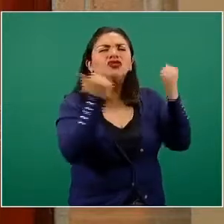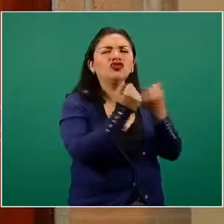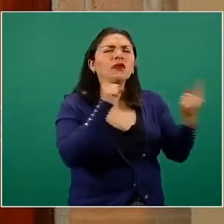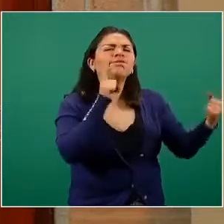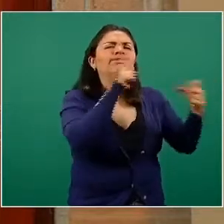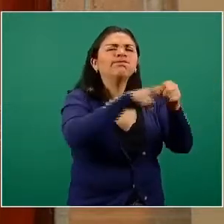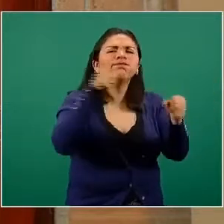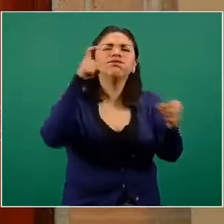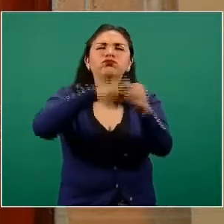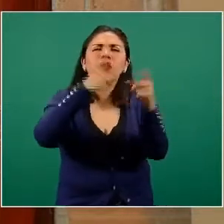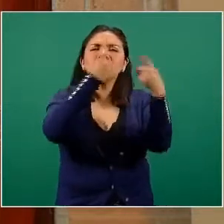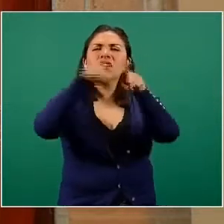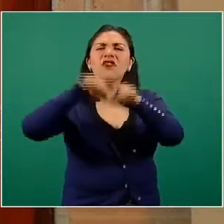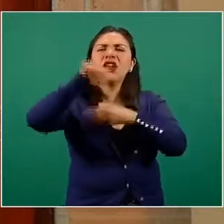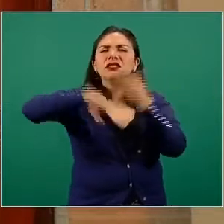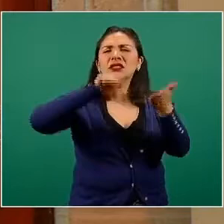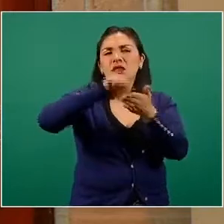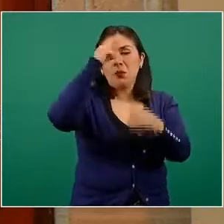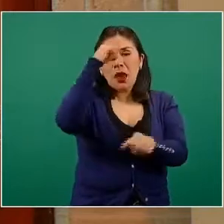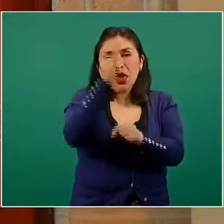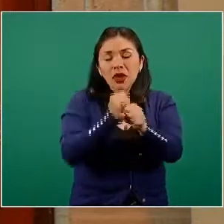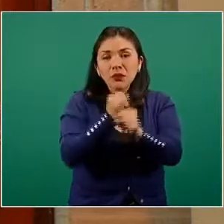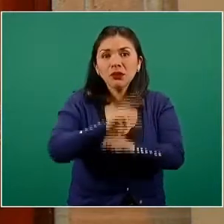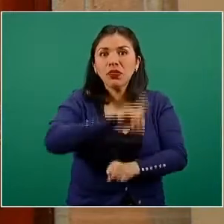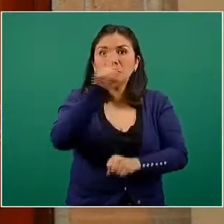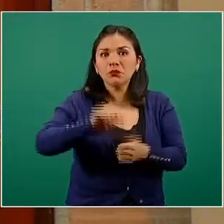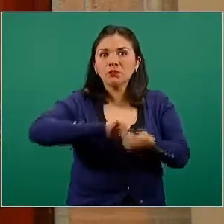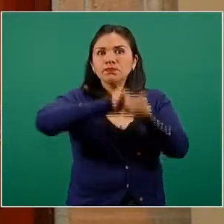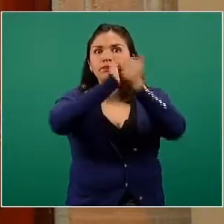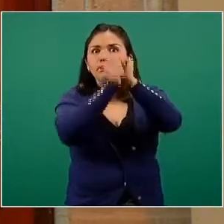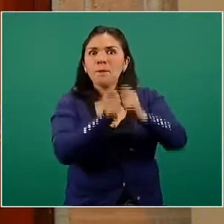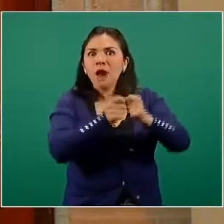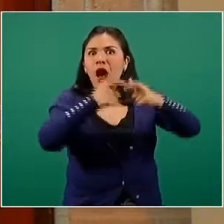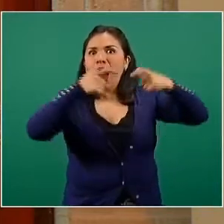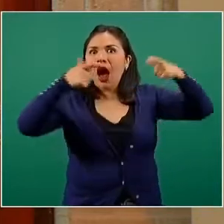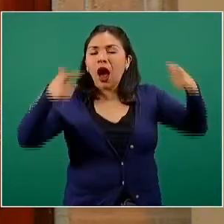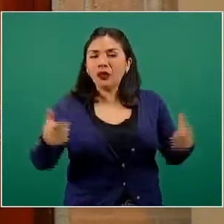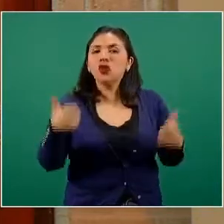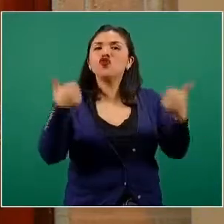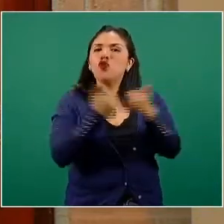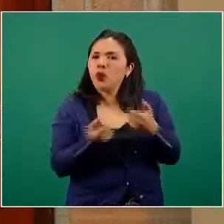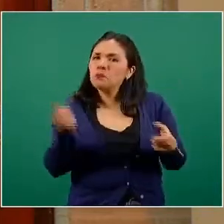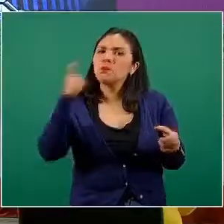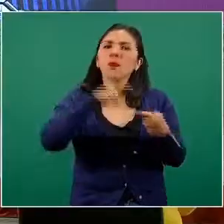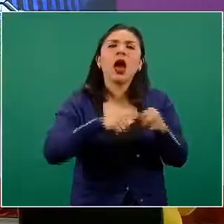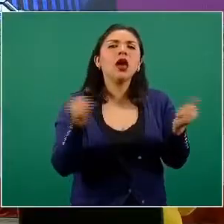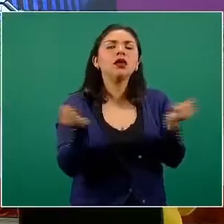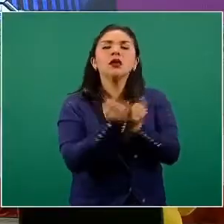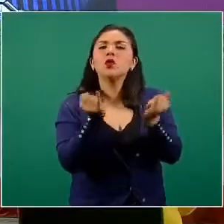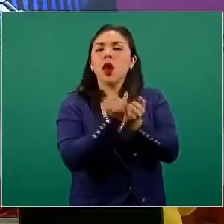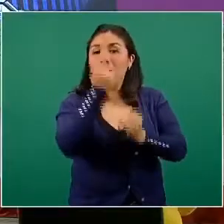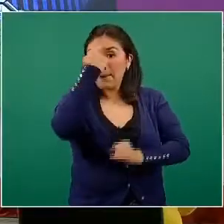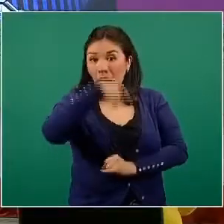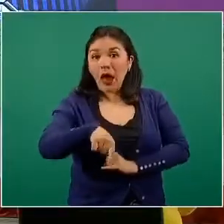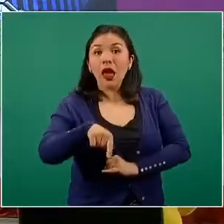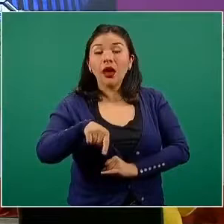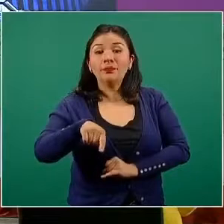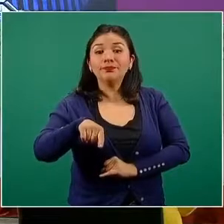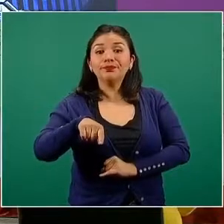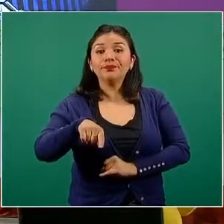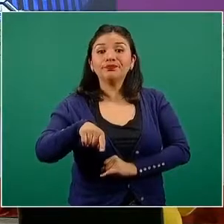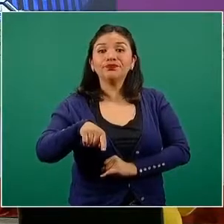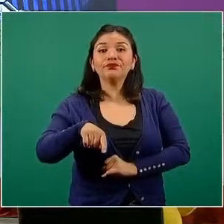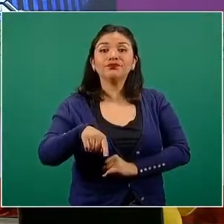diferentes centros de investigación que fue creciendo rápidamente, la incorporación también de